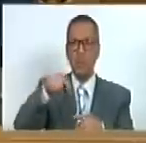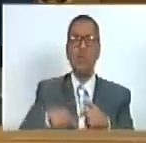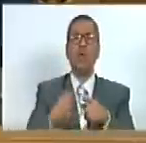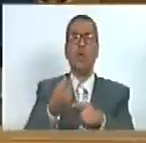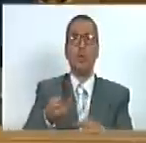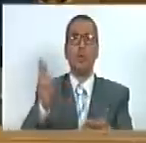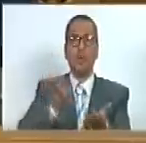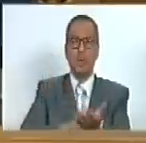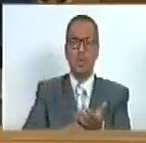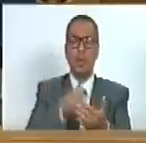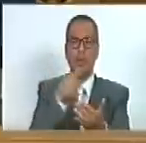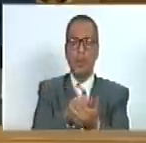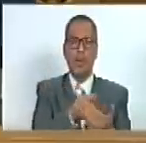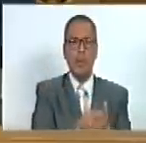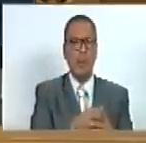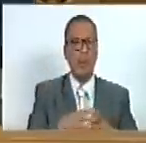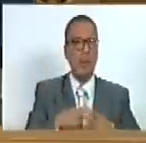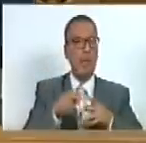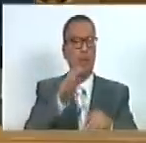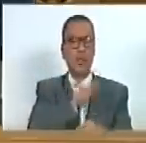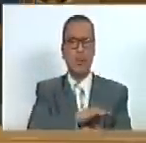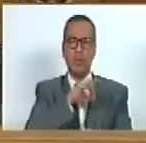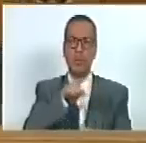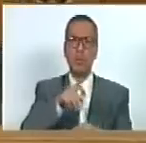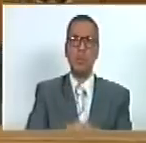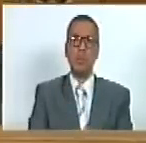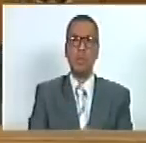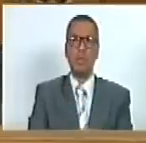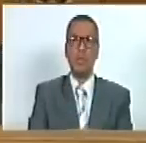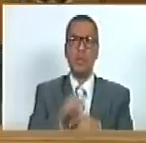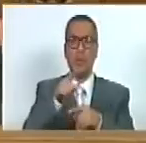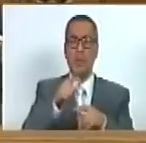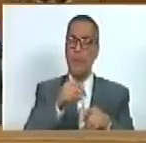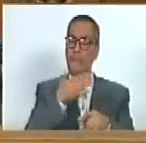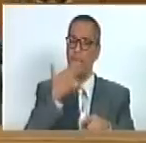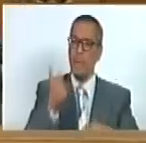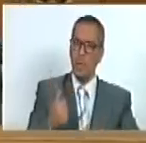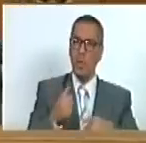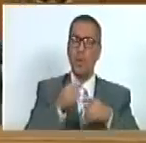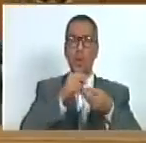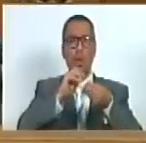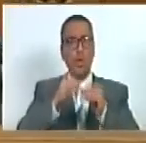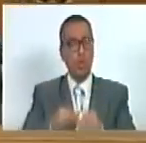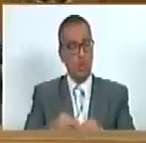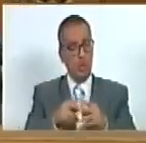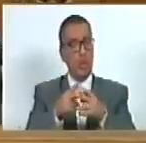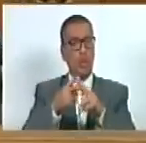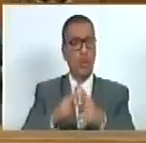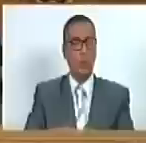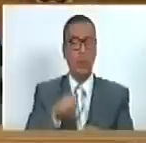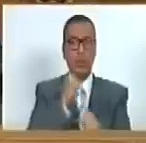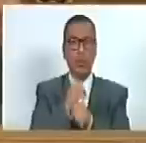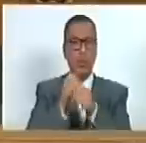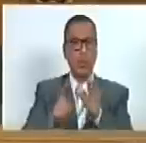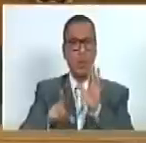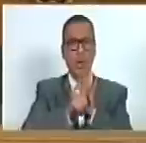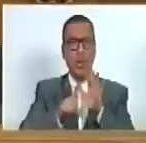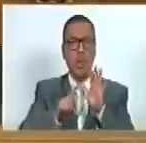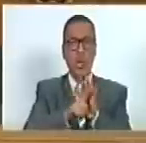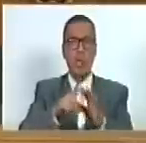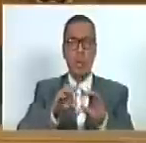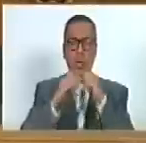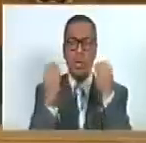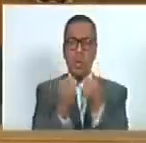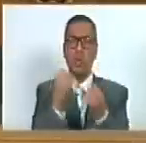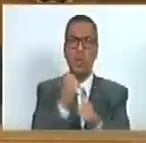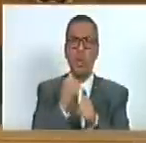devolver la retroactividad de las prestaciones sociales y de darnos ese magnífico instrumento de los trabajadores, que es la Ley Orgánica del Trabajo,